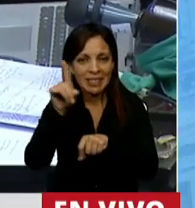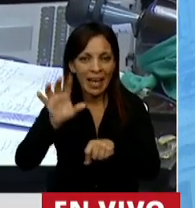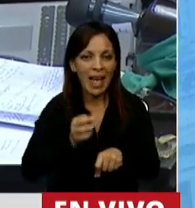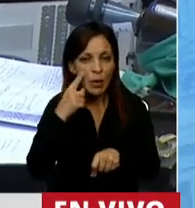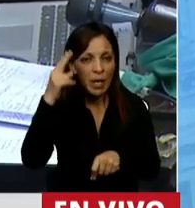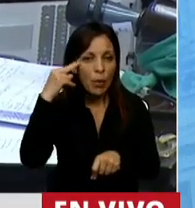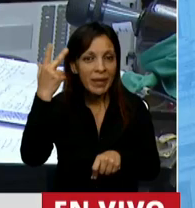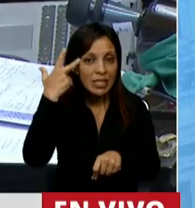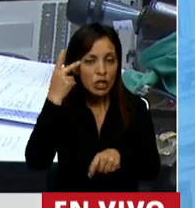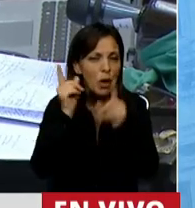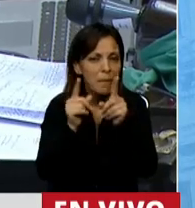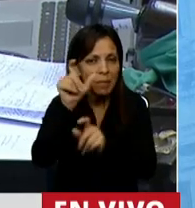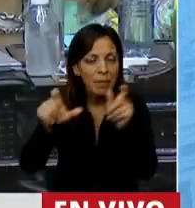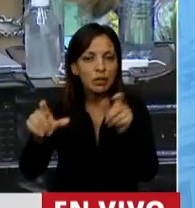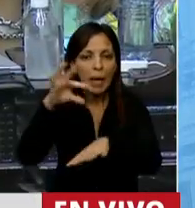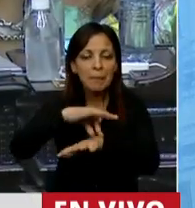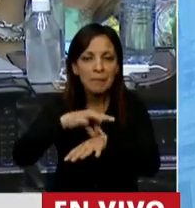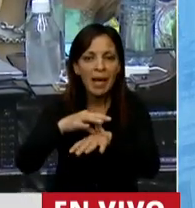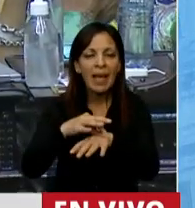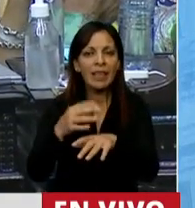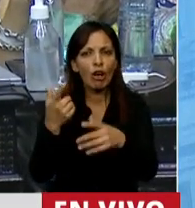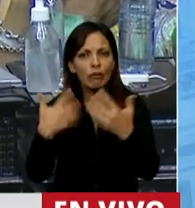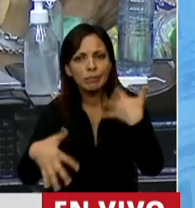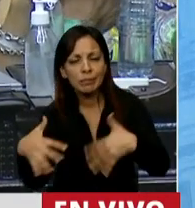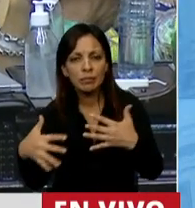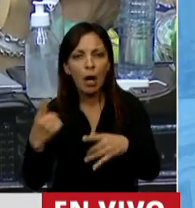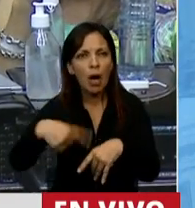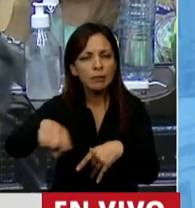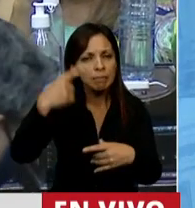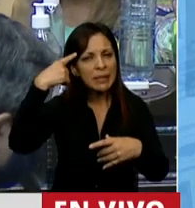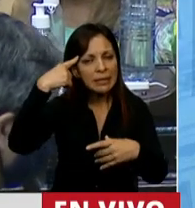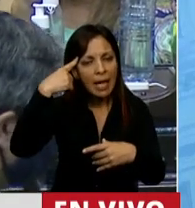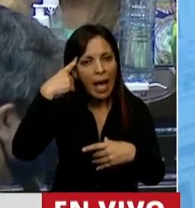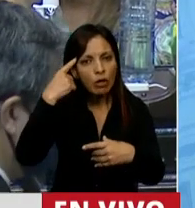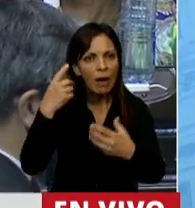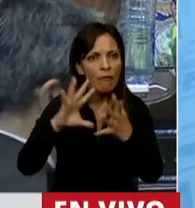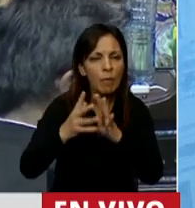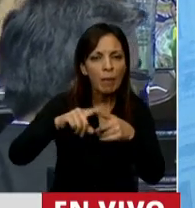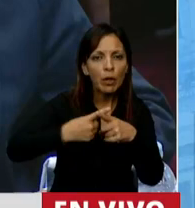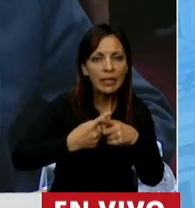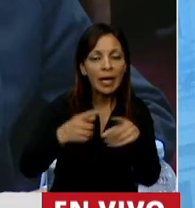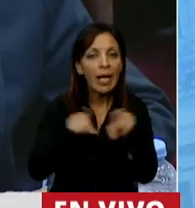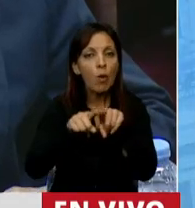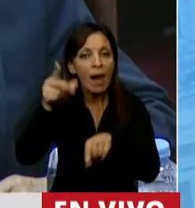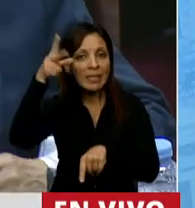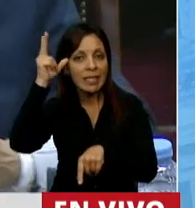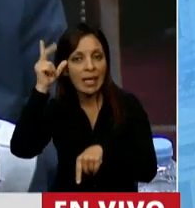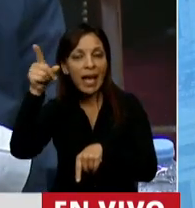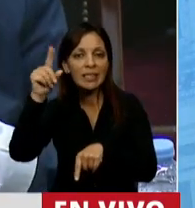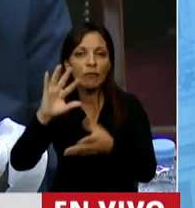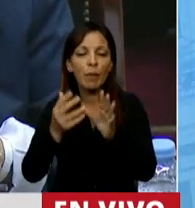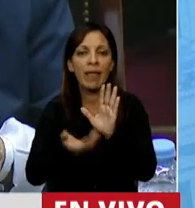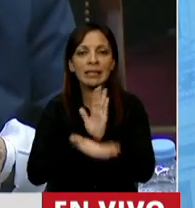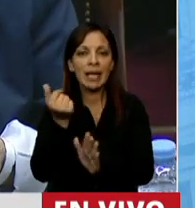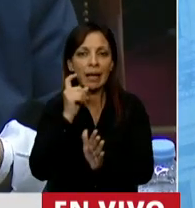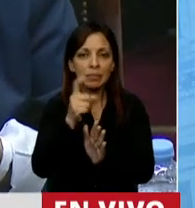18, los médicos sanitaristas que pensaron una política que en Chile, la despenalización por causales,